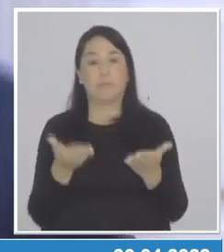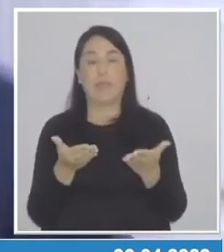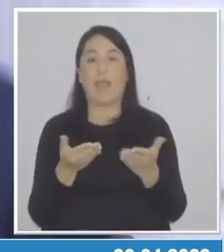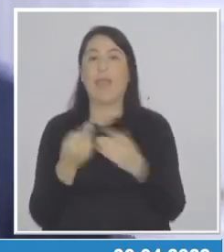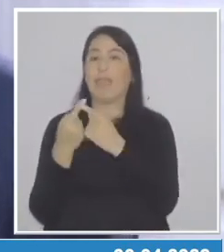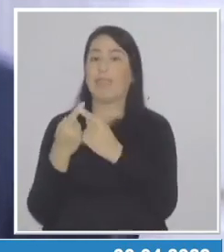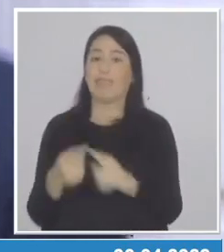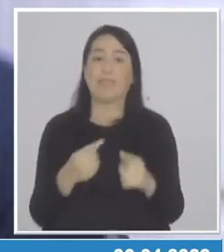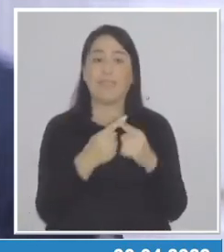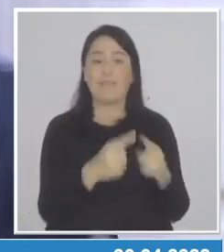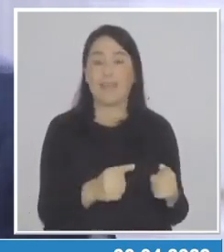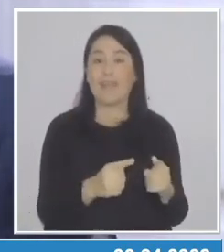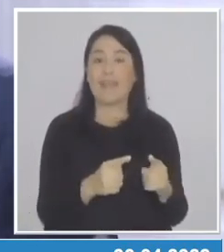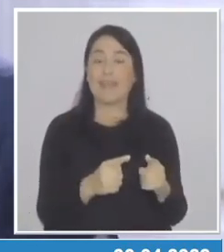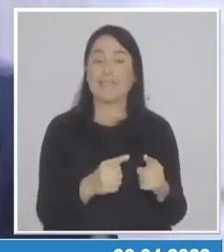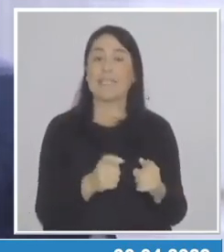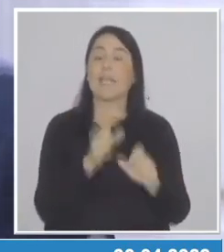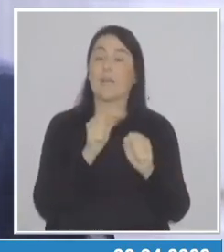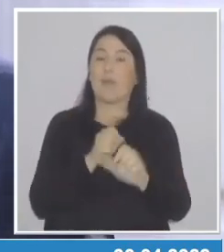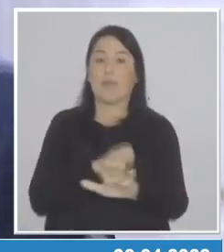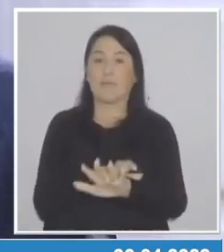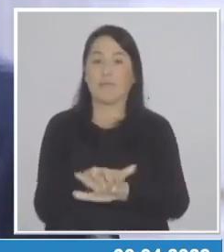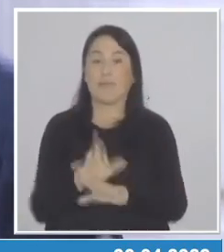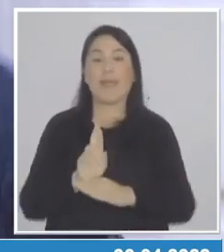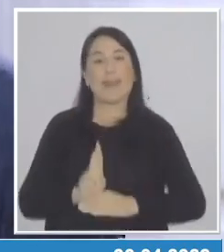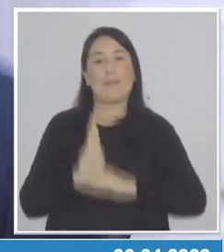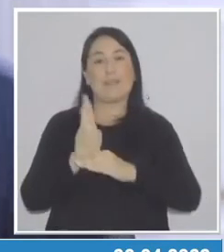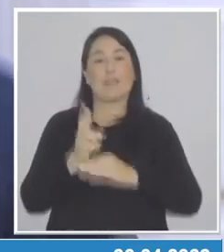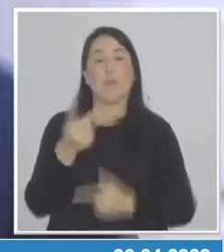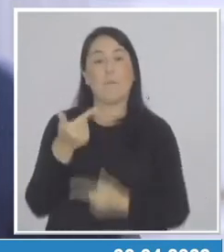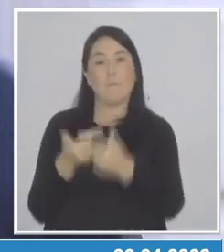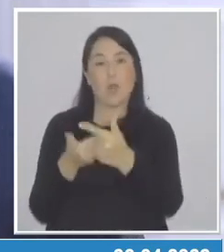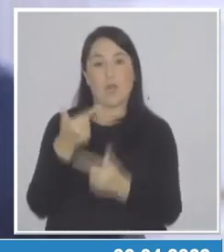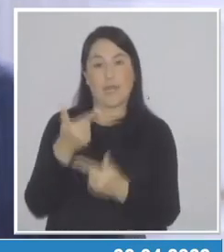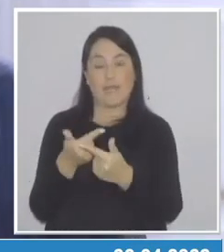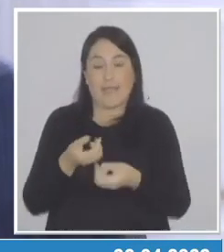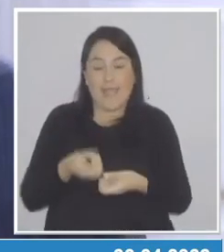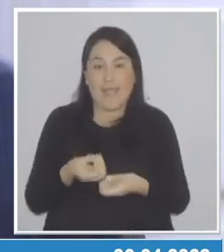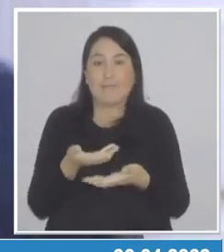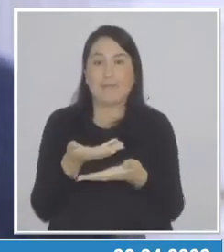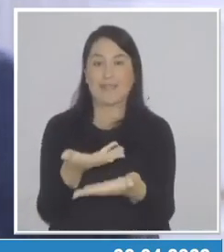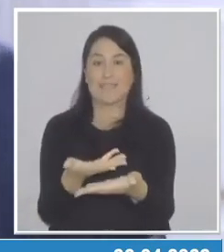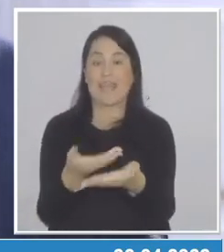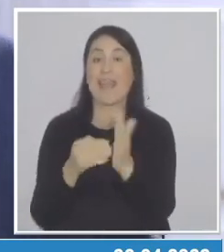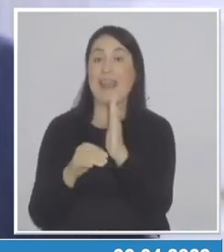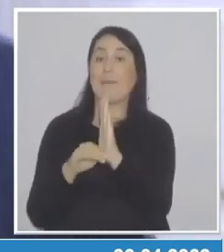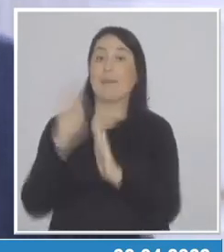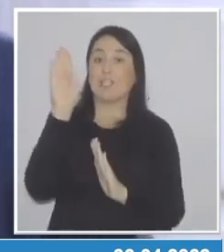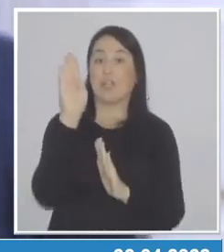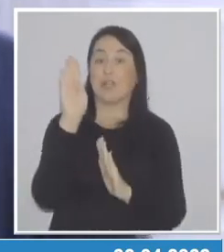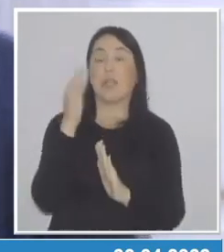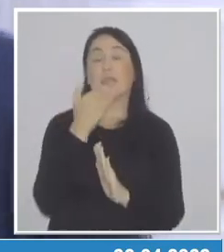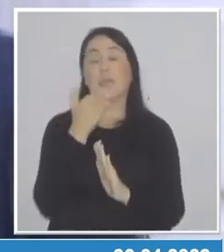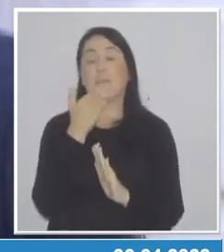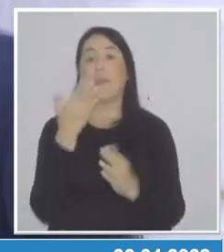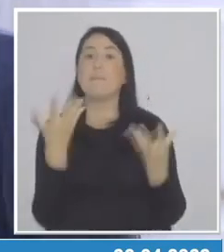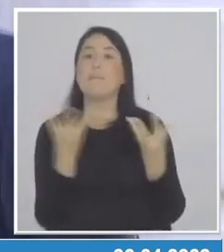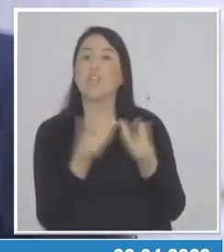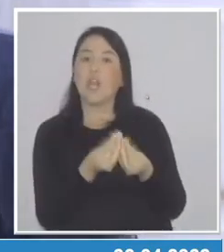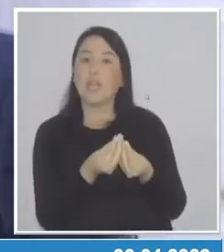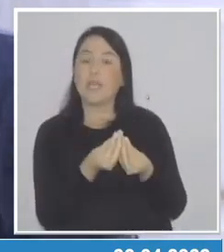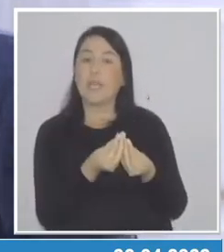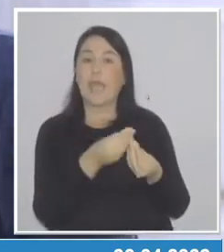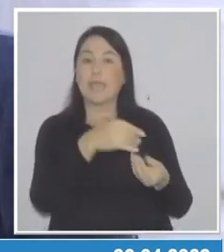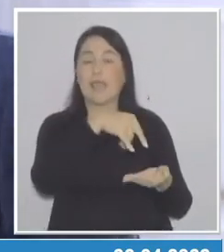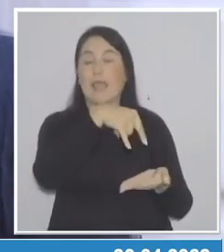las emanadas de la representación política expresada en las mayorías y minorías parlamentarias.